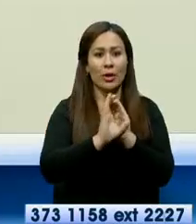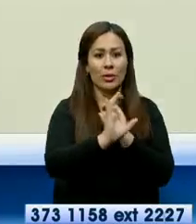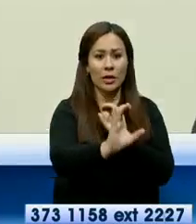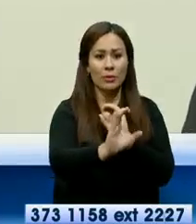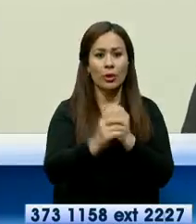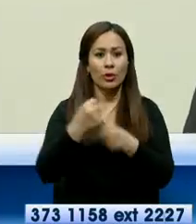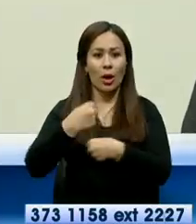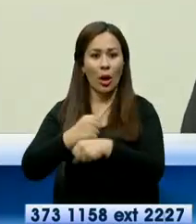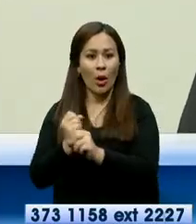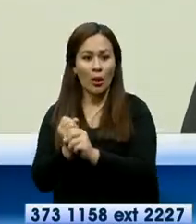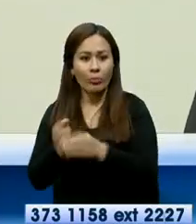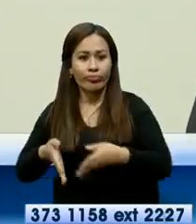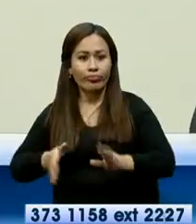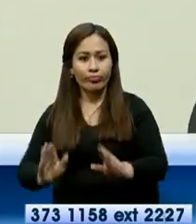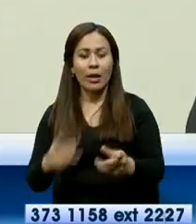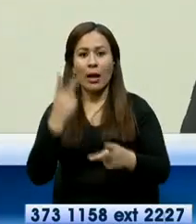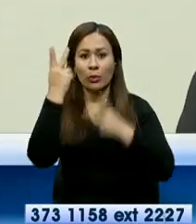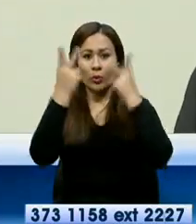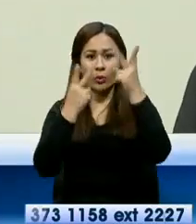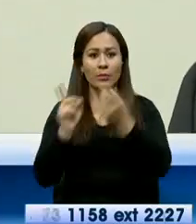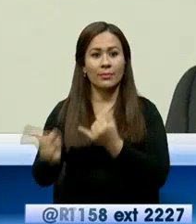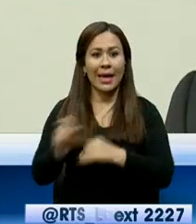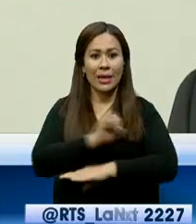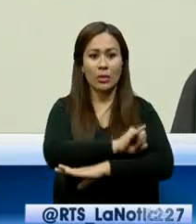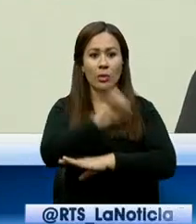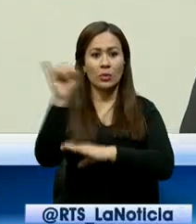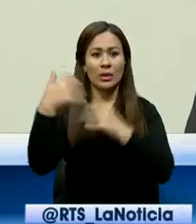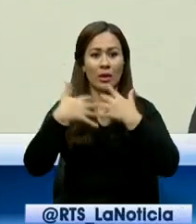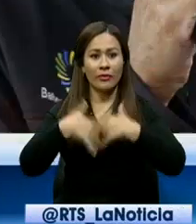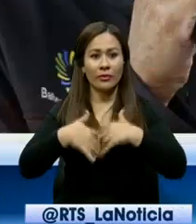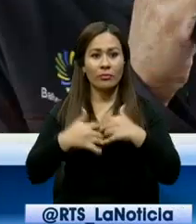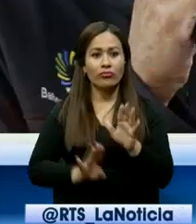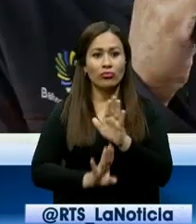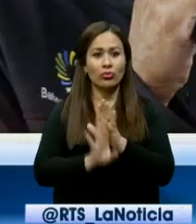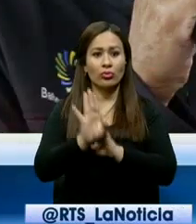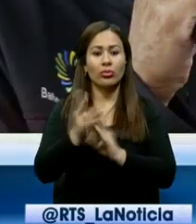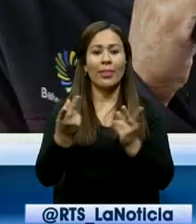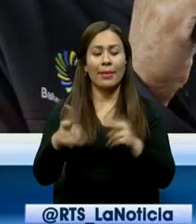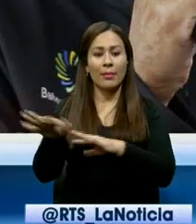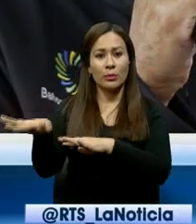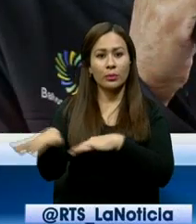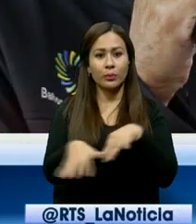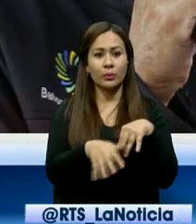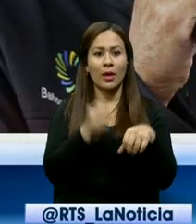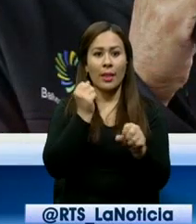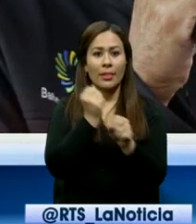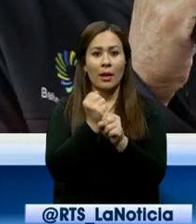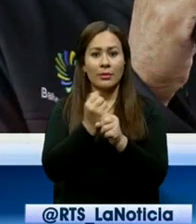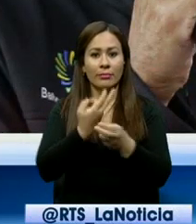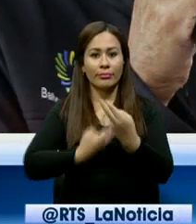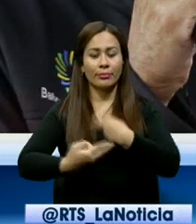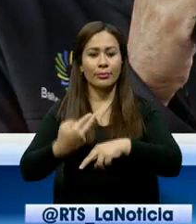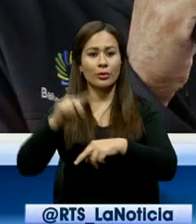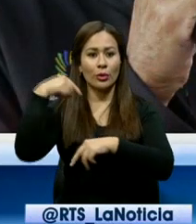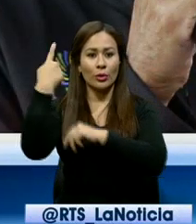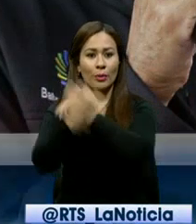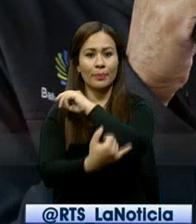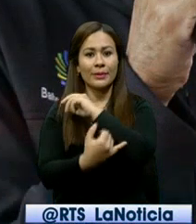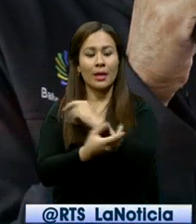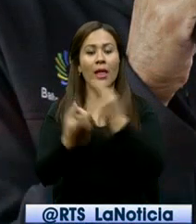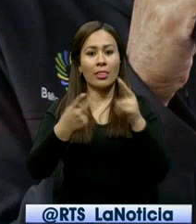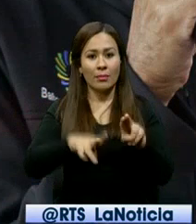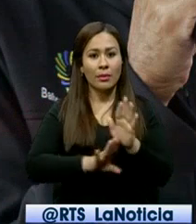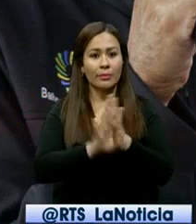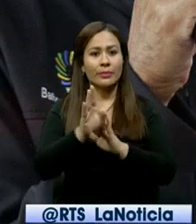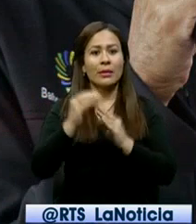Obras Públicas, Turismo, Industrias y Productividad, Agricultura, Trabajo, Comercio Exterior, además de